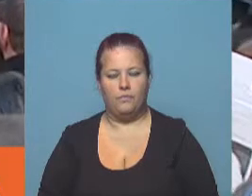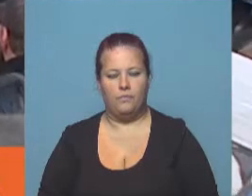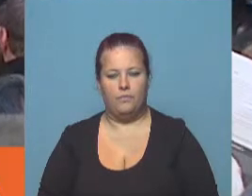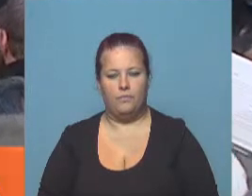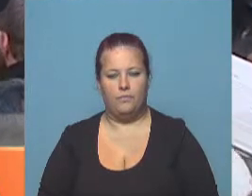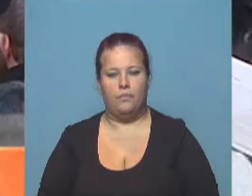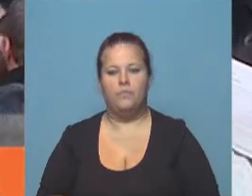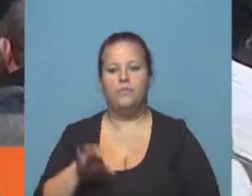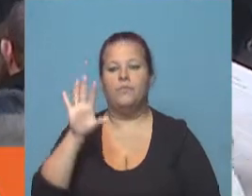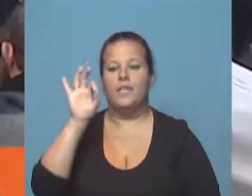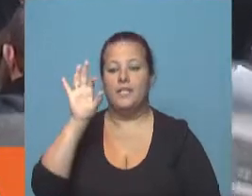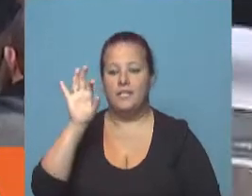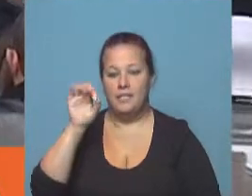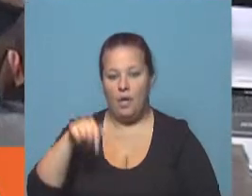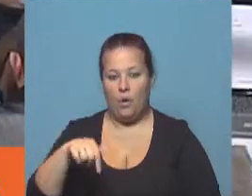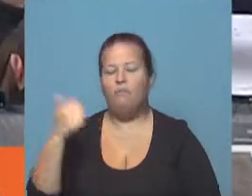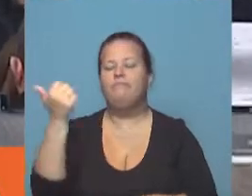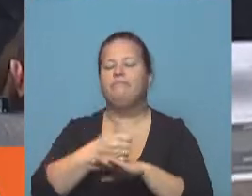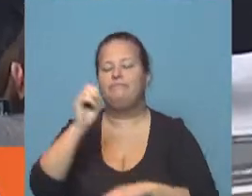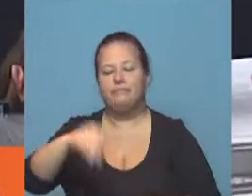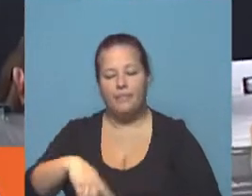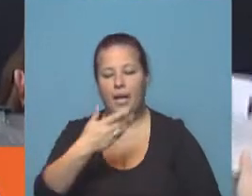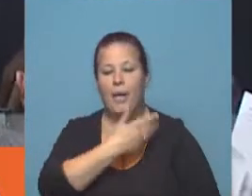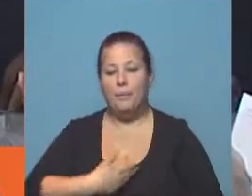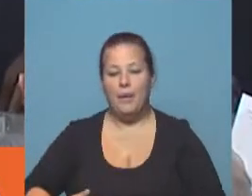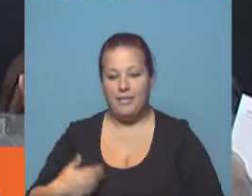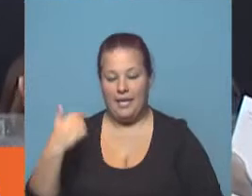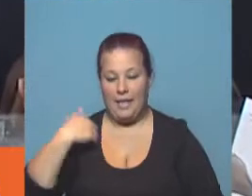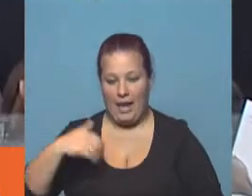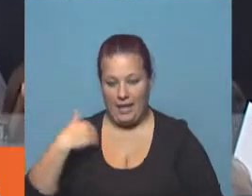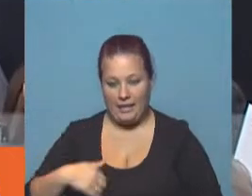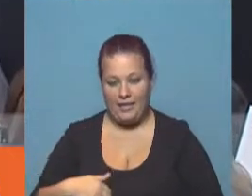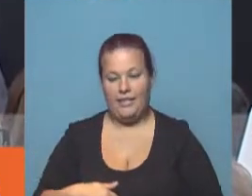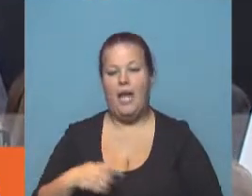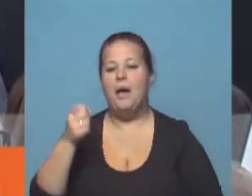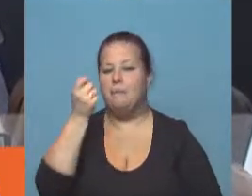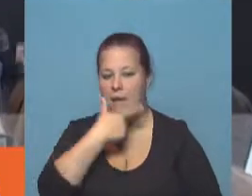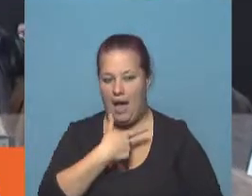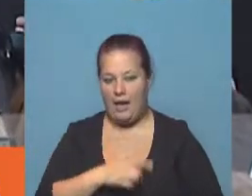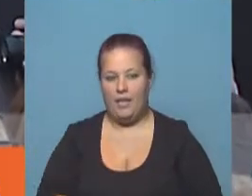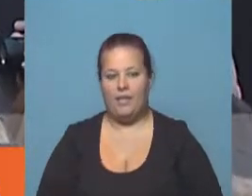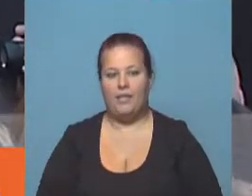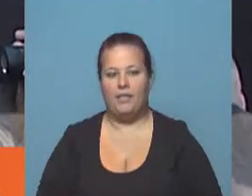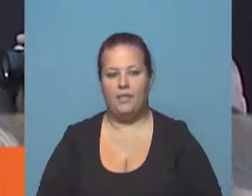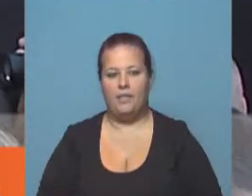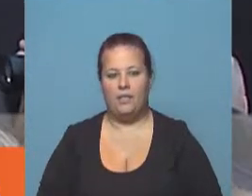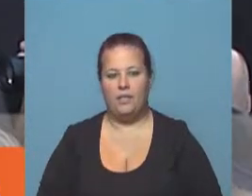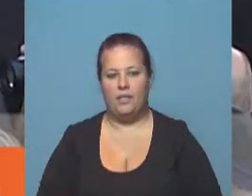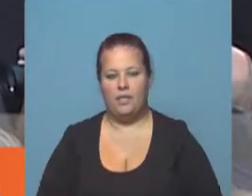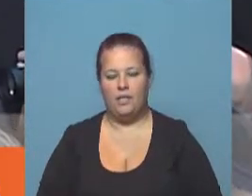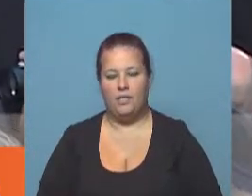Se encuentra presente en este acto el señor presidente de la Nación, ingeniero Mauricio Macri.